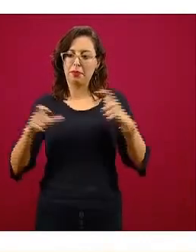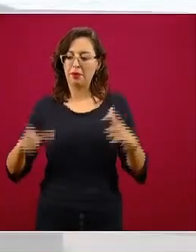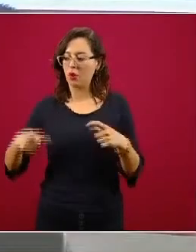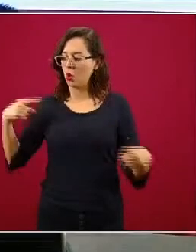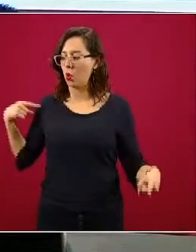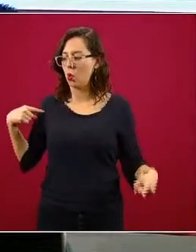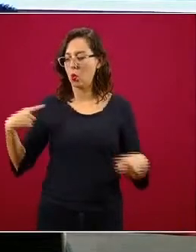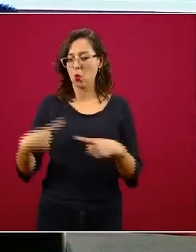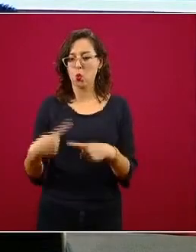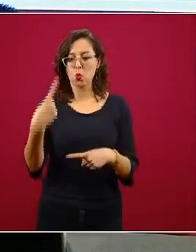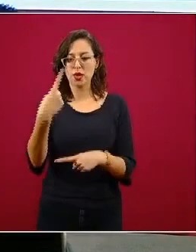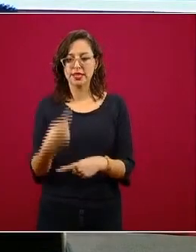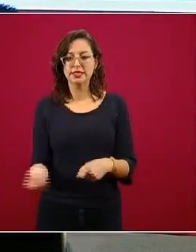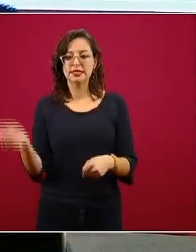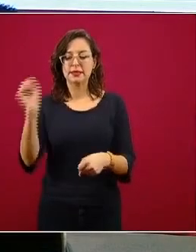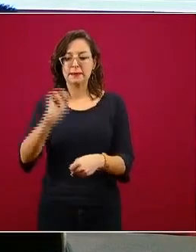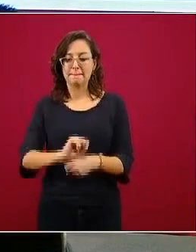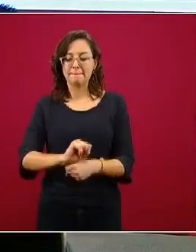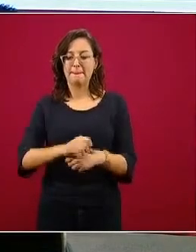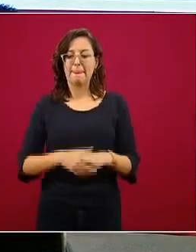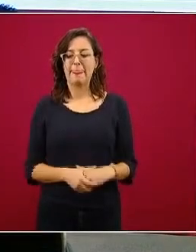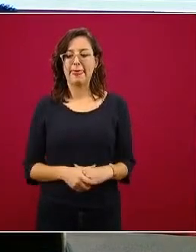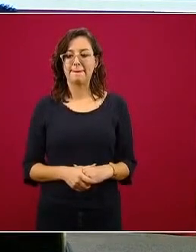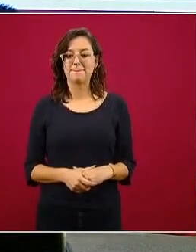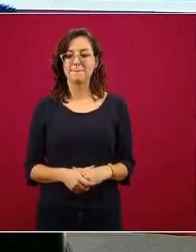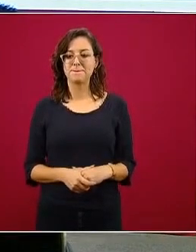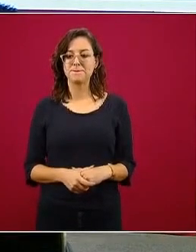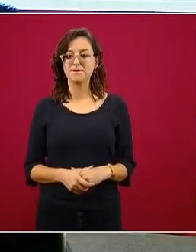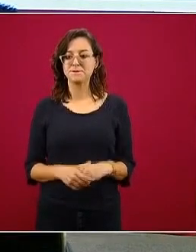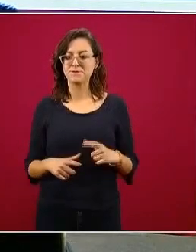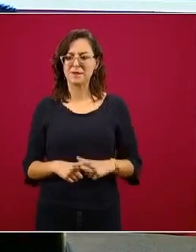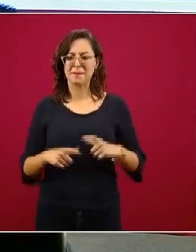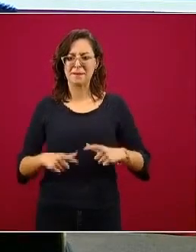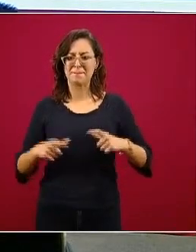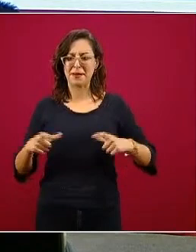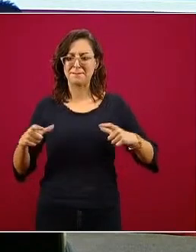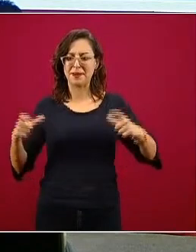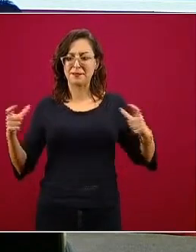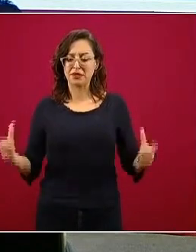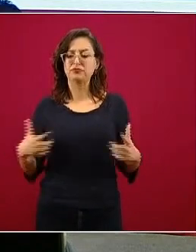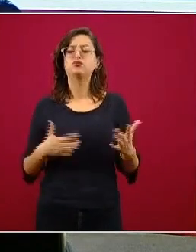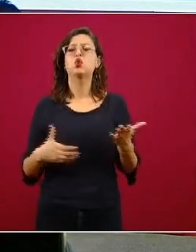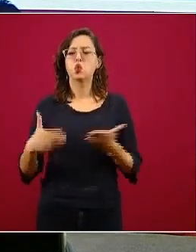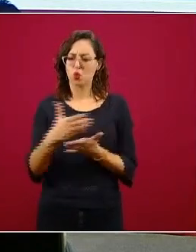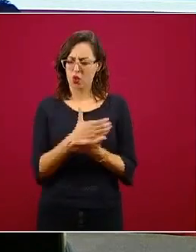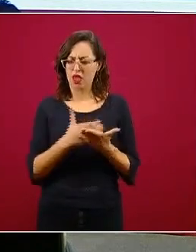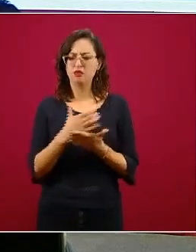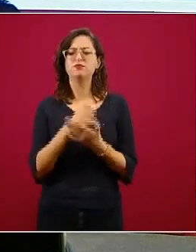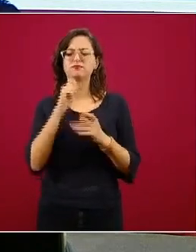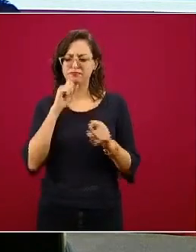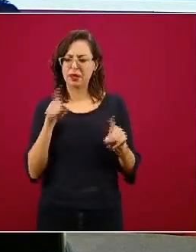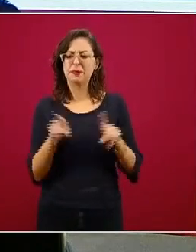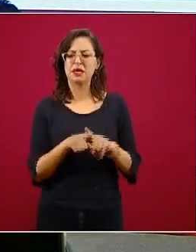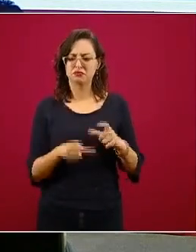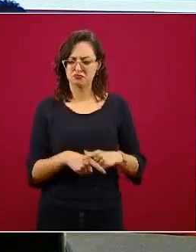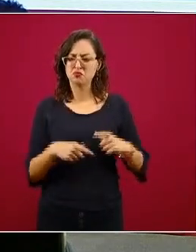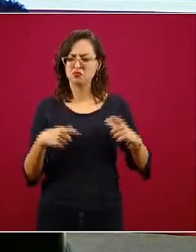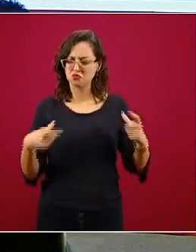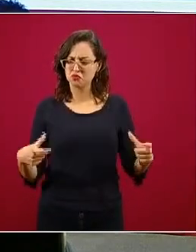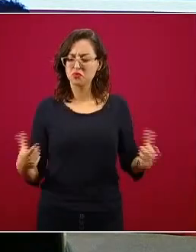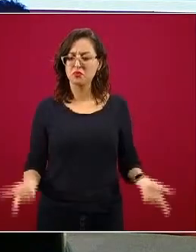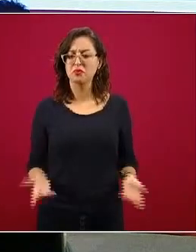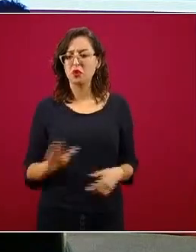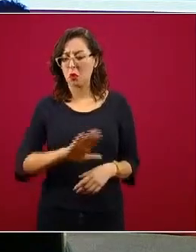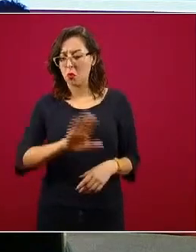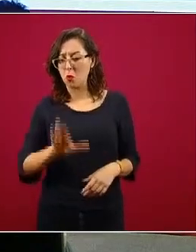semana, en las semanas previas un incremento aún mayor. Los recuperados van aumentando afortunadamente y un